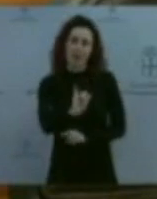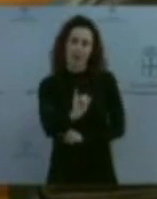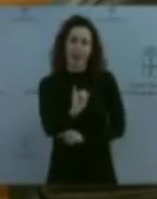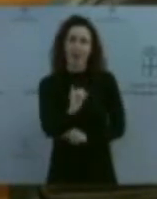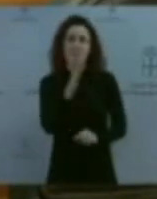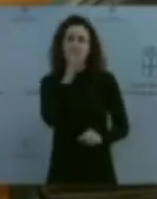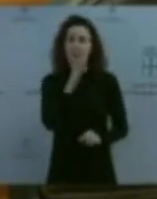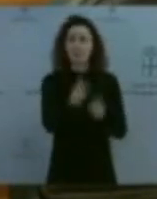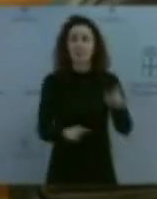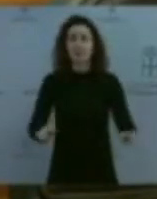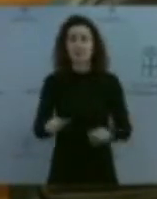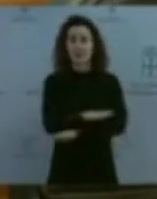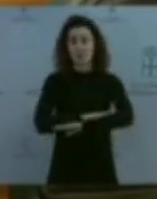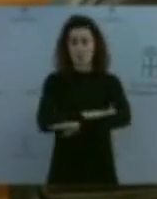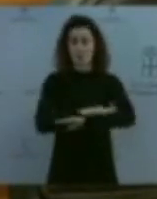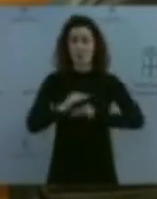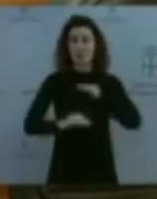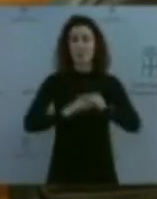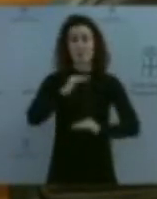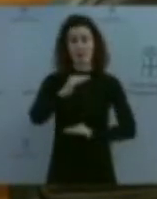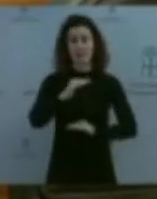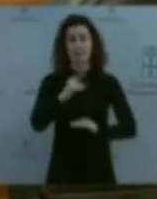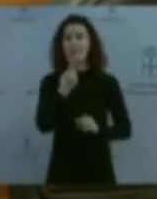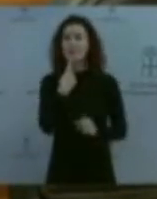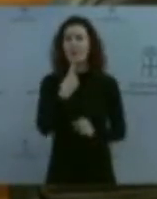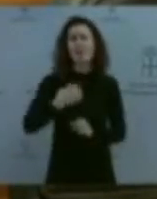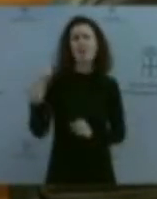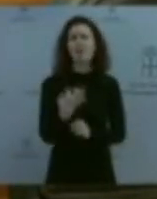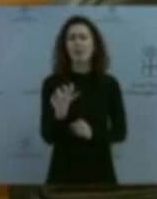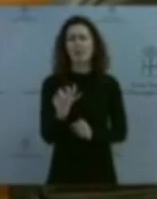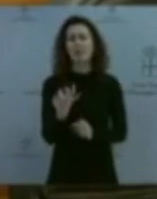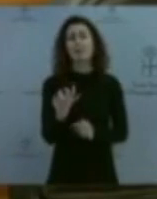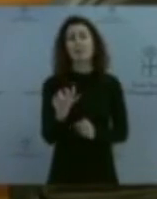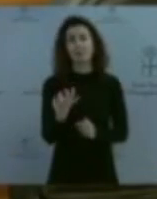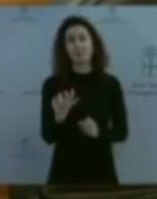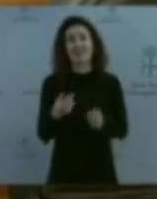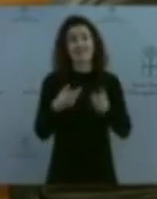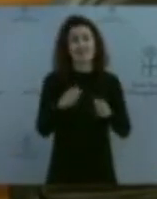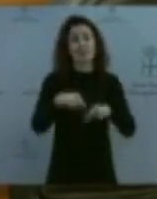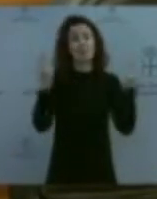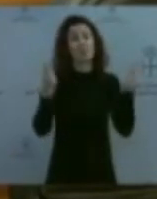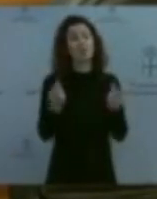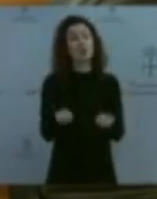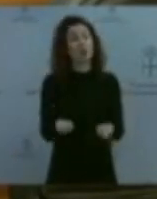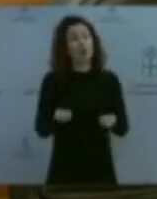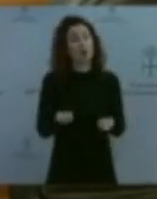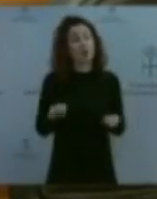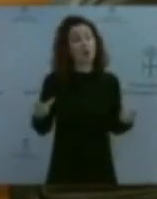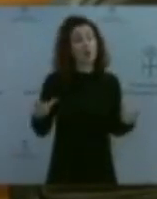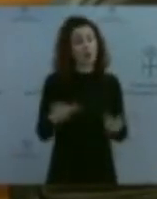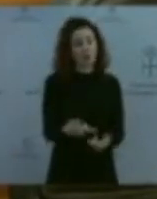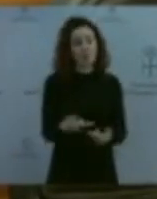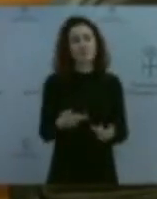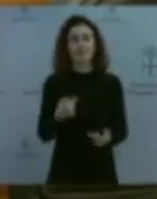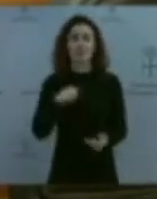a la necesidad de hacer ajustes en el sector público. La pregunta que le planteamos es, por ello, clara y concisa: si prevé